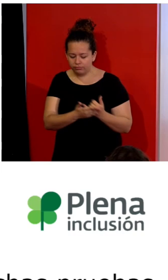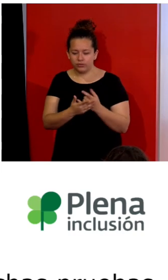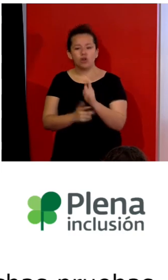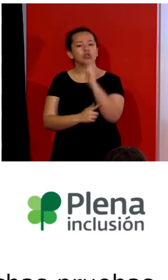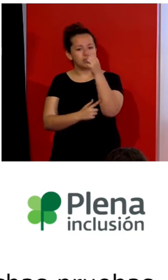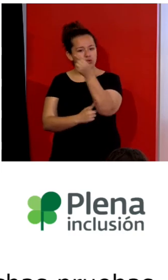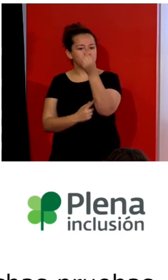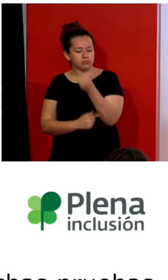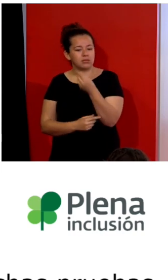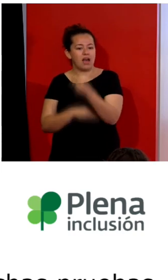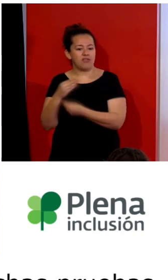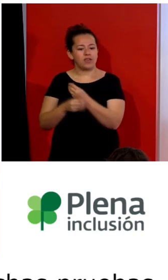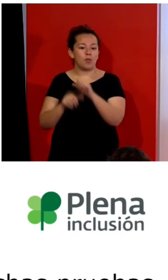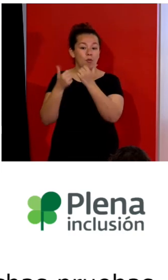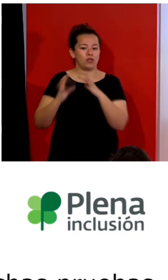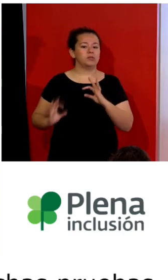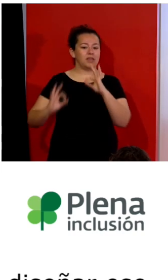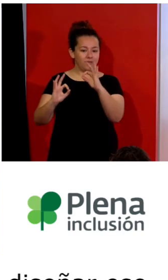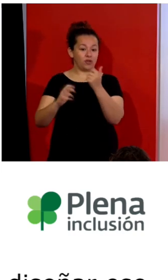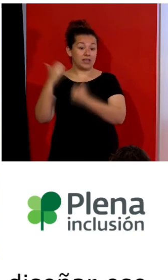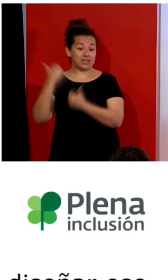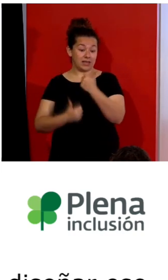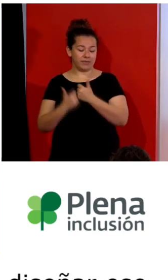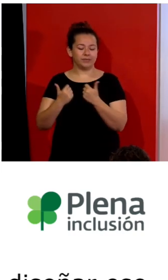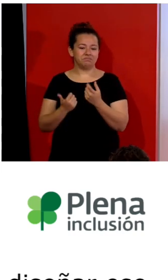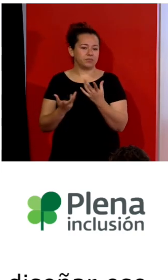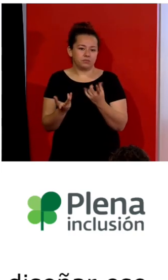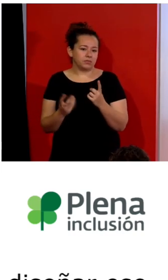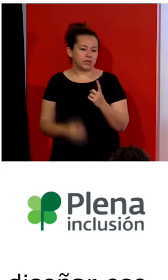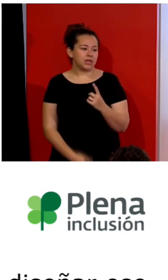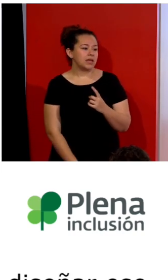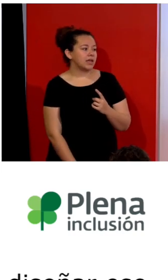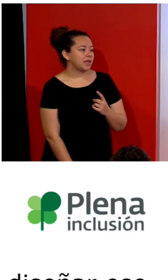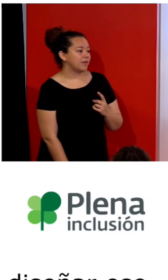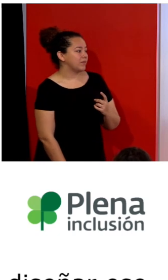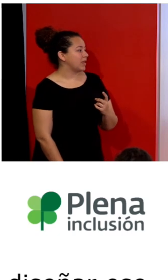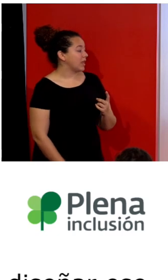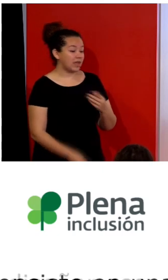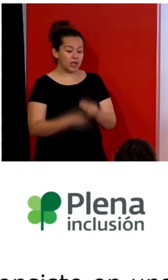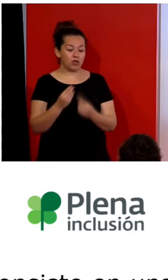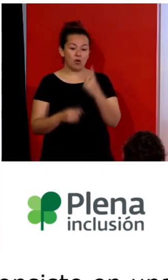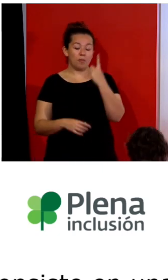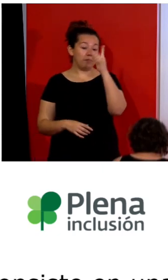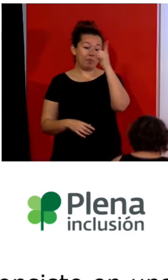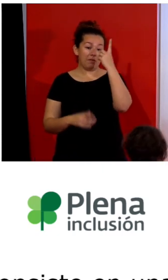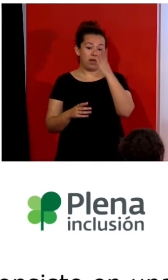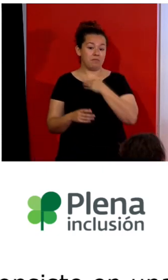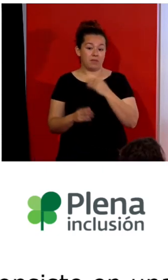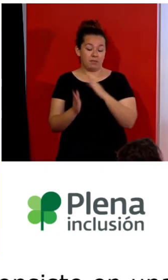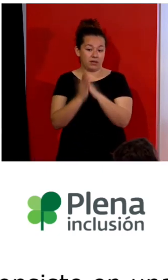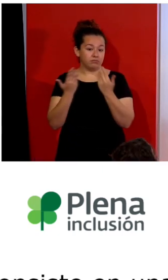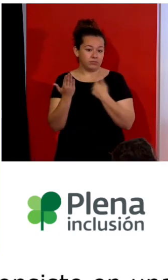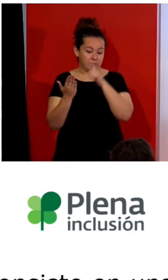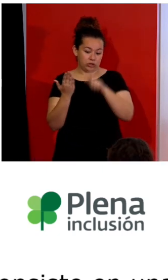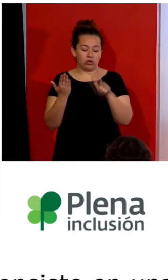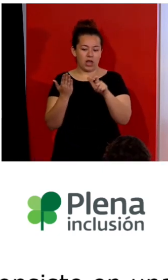diseñar ese modelo específico de examen que consiste en una primera hoja donde están los datos identificativos del opositor con